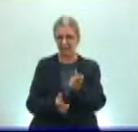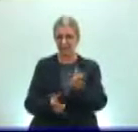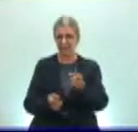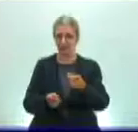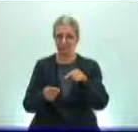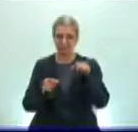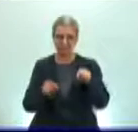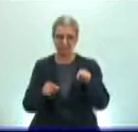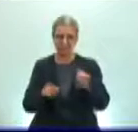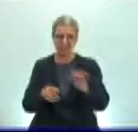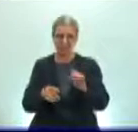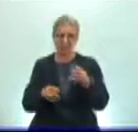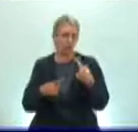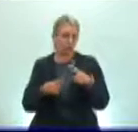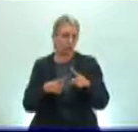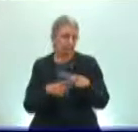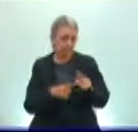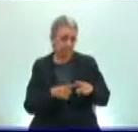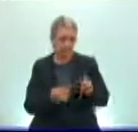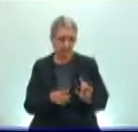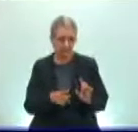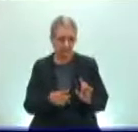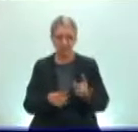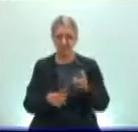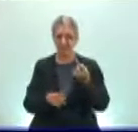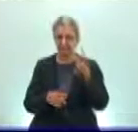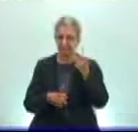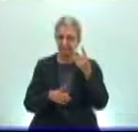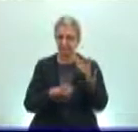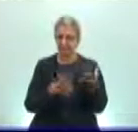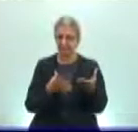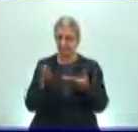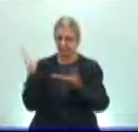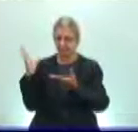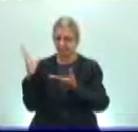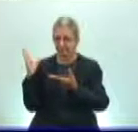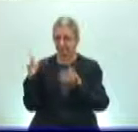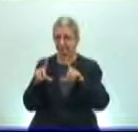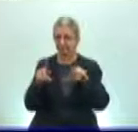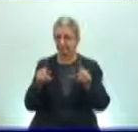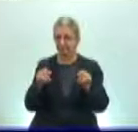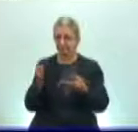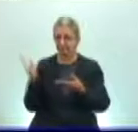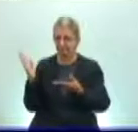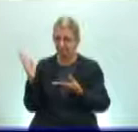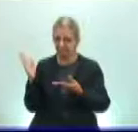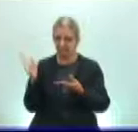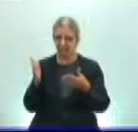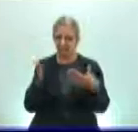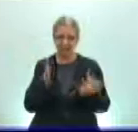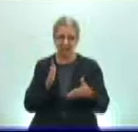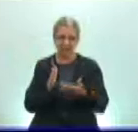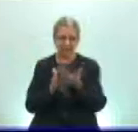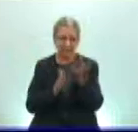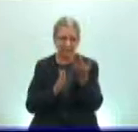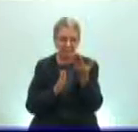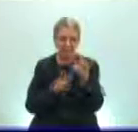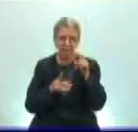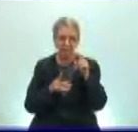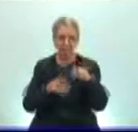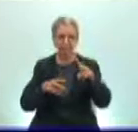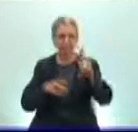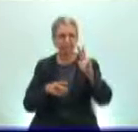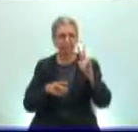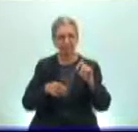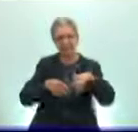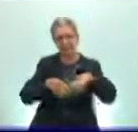el mismo año. Pero, como pueden observar, aquí le ofrecemos una imagen del desarrollo de ese 20 Congreso